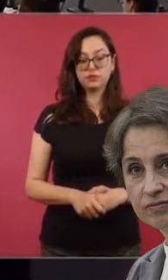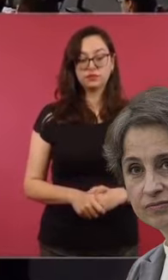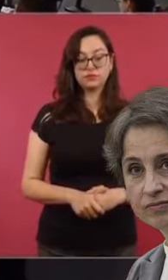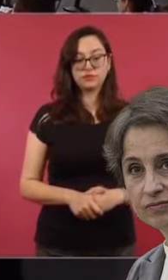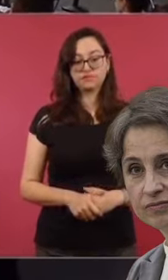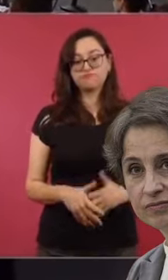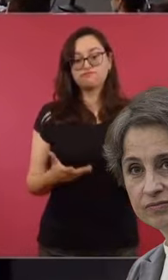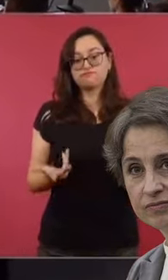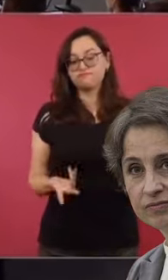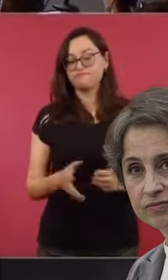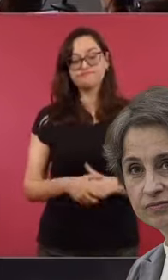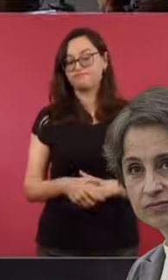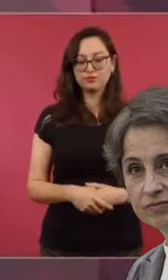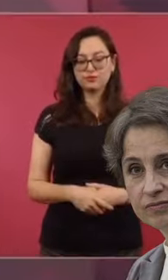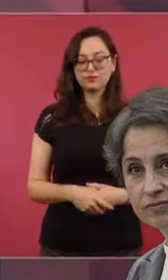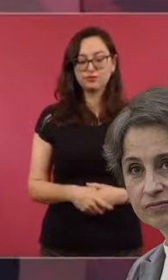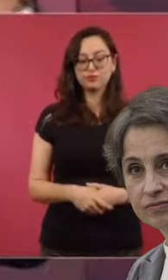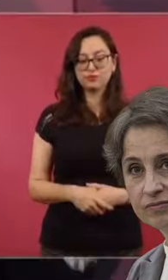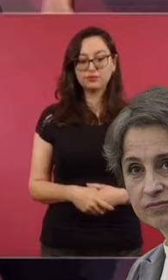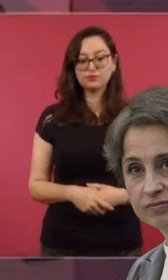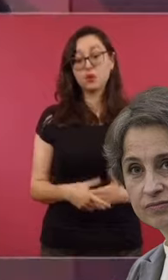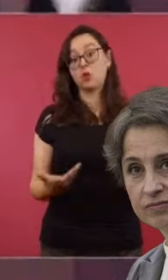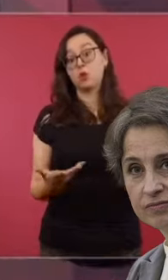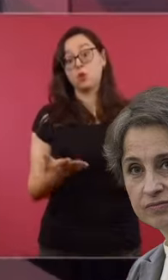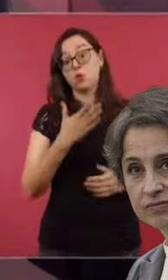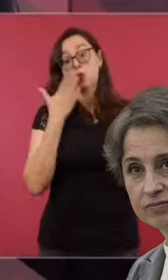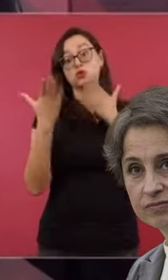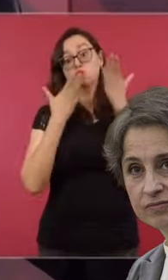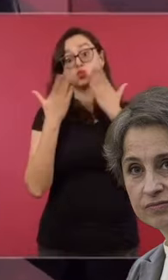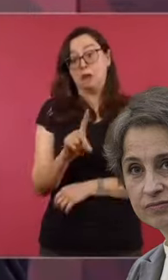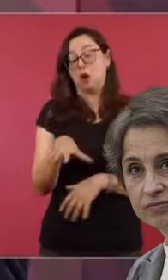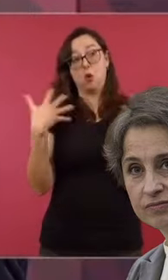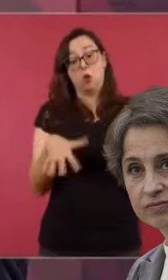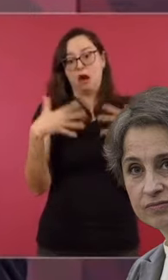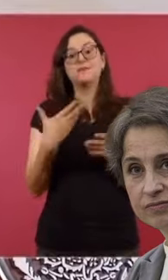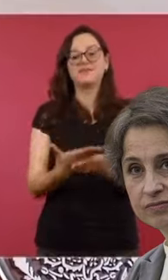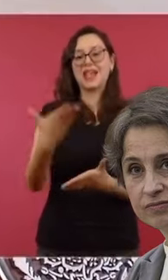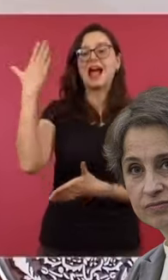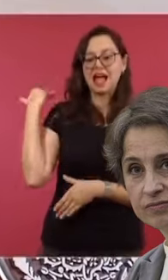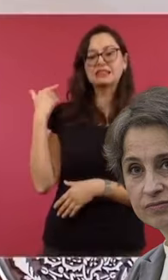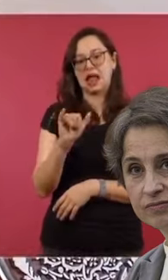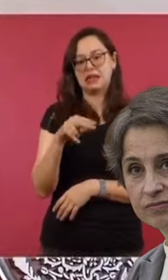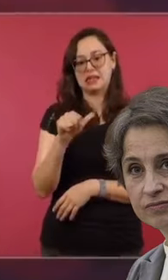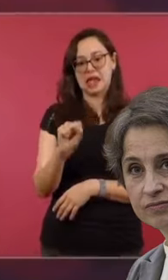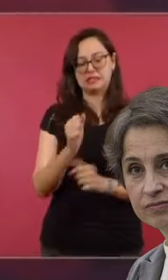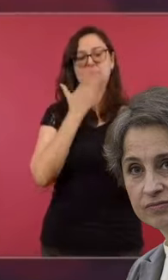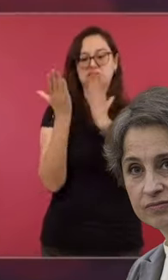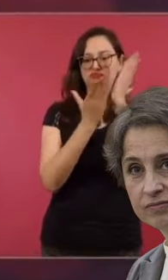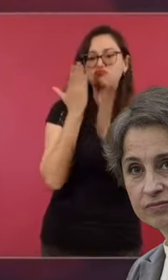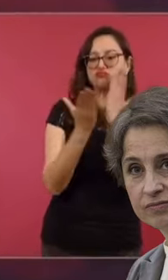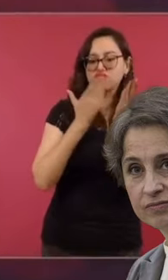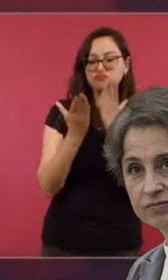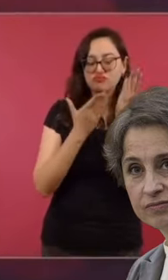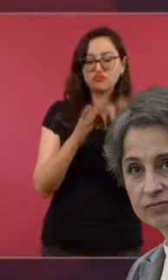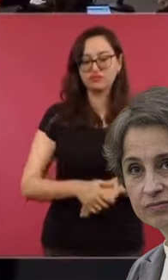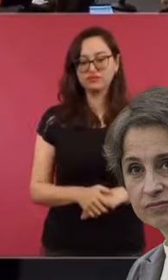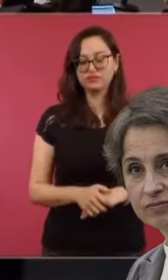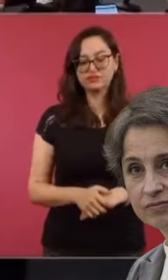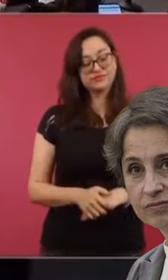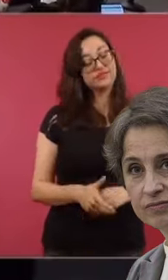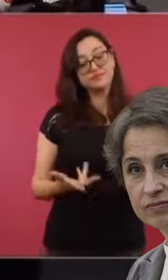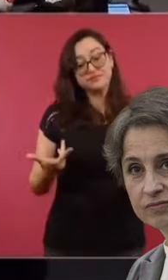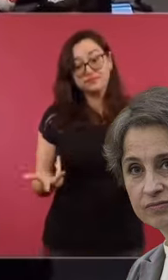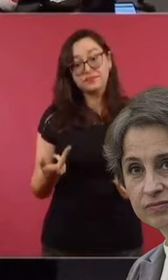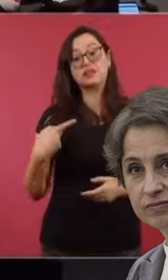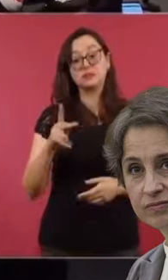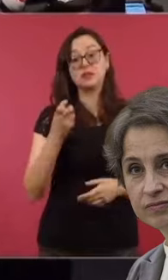Imagínense cómo están los muchachos. Claro, es Harvard. Ahí estudió Carlos Salinas. Todo esto que sirva para que los muchachos,